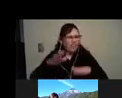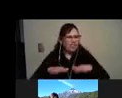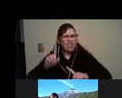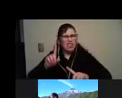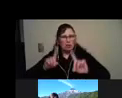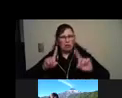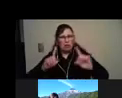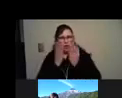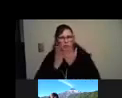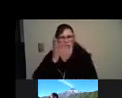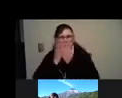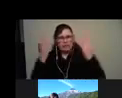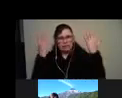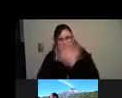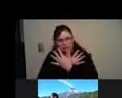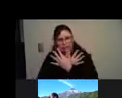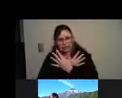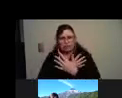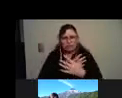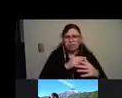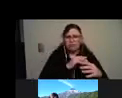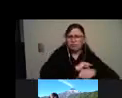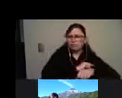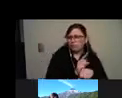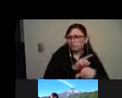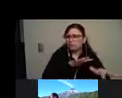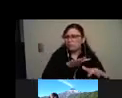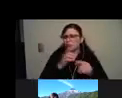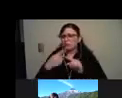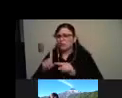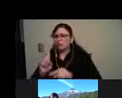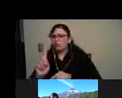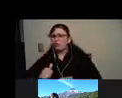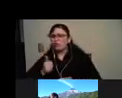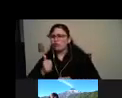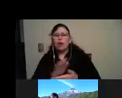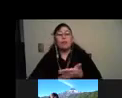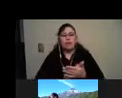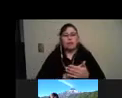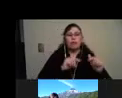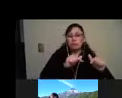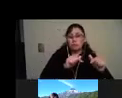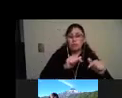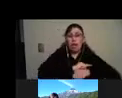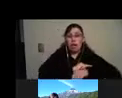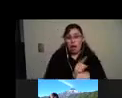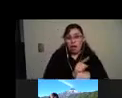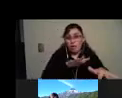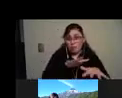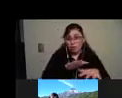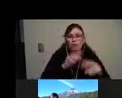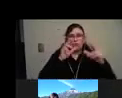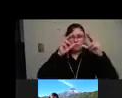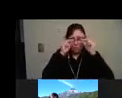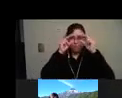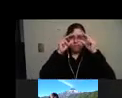tienden erróneamente a confundir estos conceptos, ya movimientos automáticos, como por ejemplo el parpadeo, ya, que